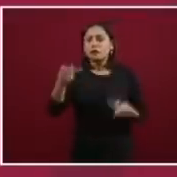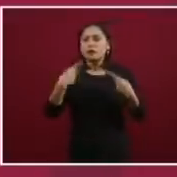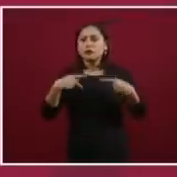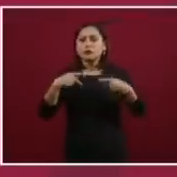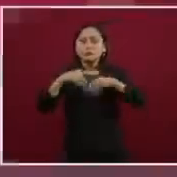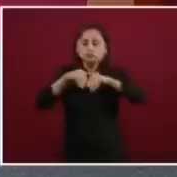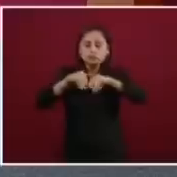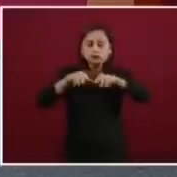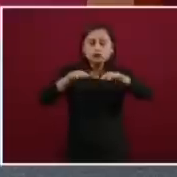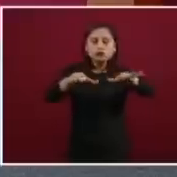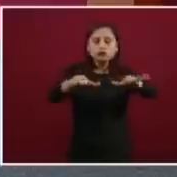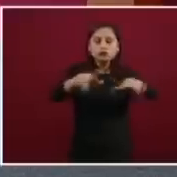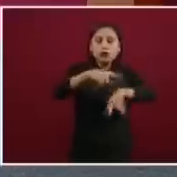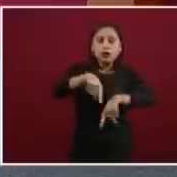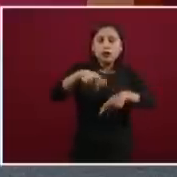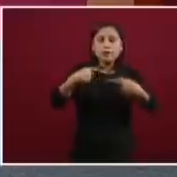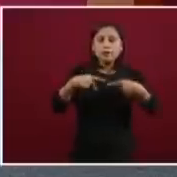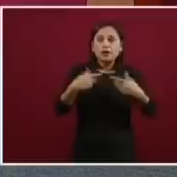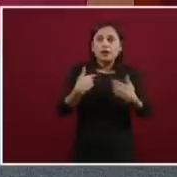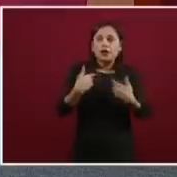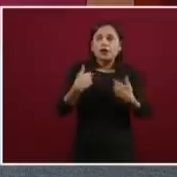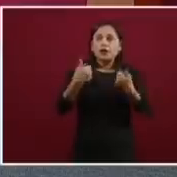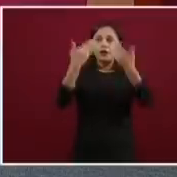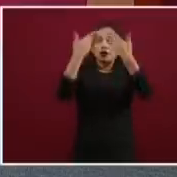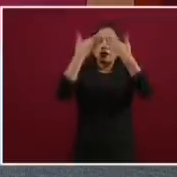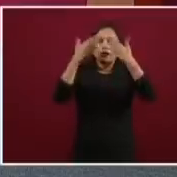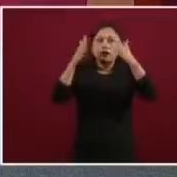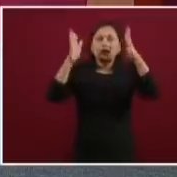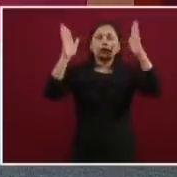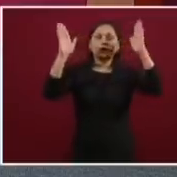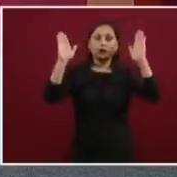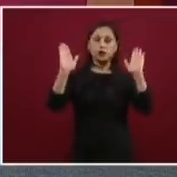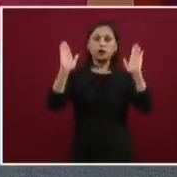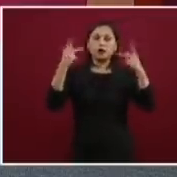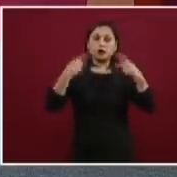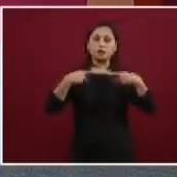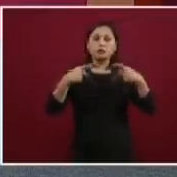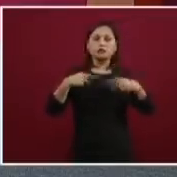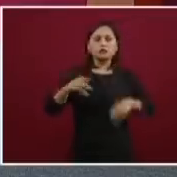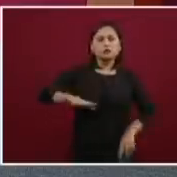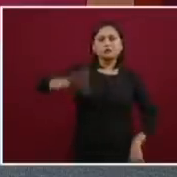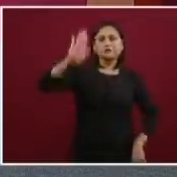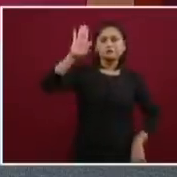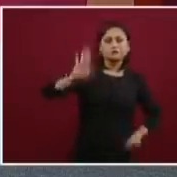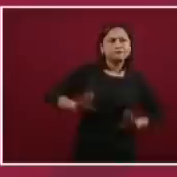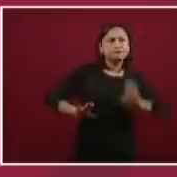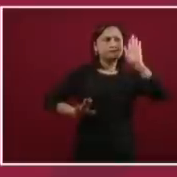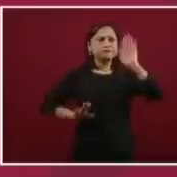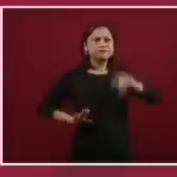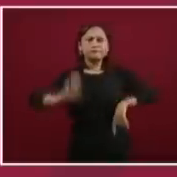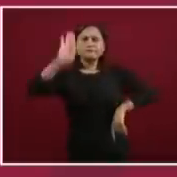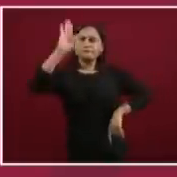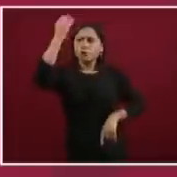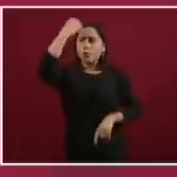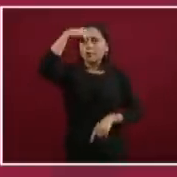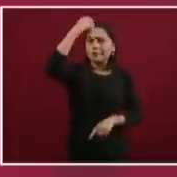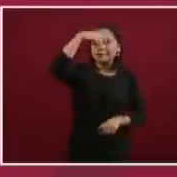y eso ayuda mucho a que la gente también participe opine